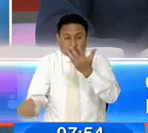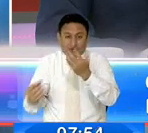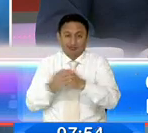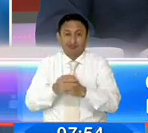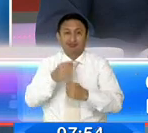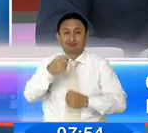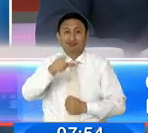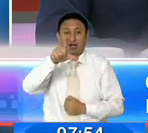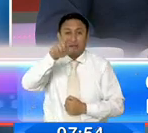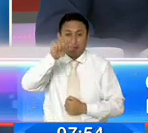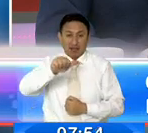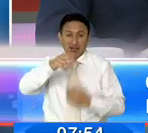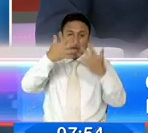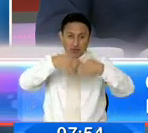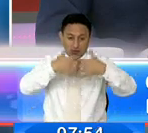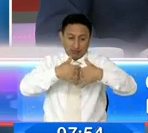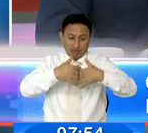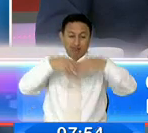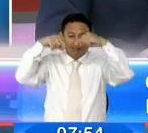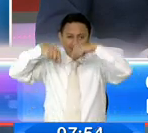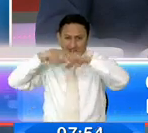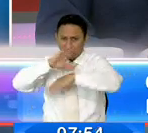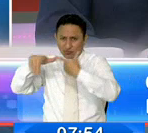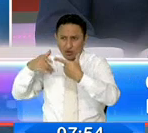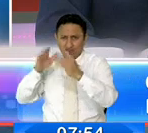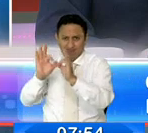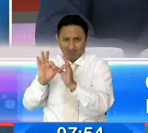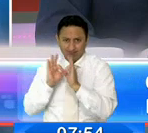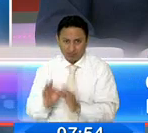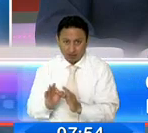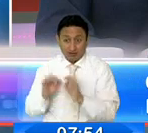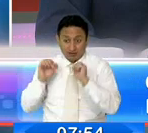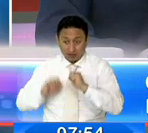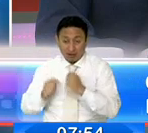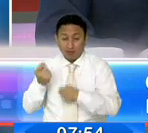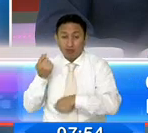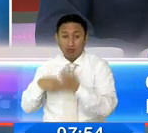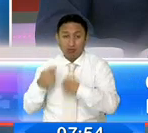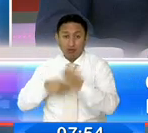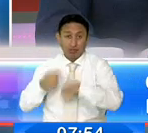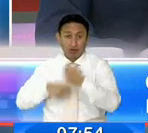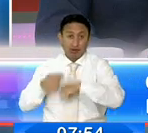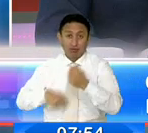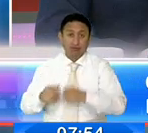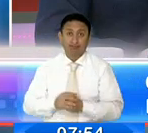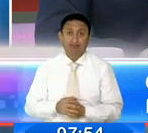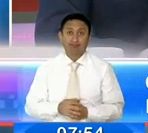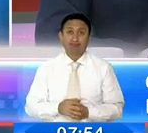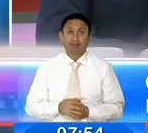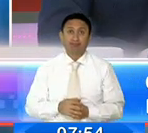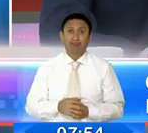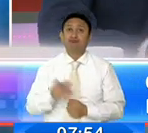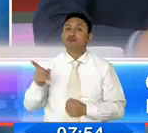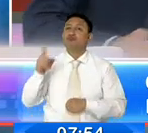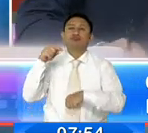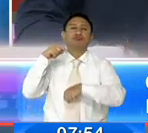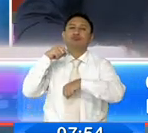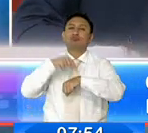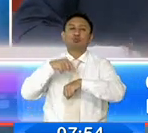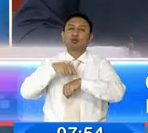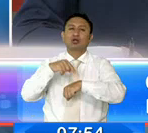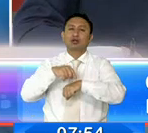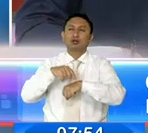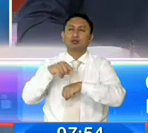etcétera. Póngalos a punto para el mercado con alta conversión. Se llama una ¿En qué refinación. tiempo van a